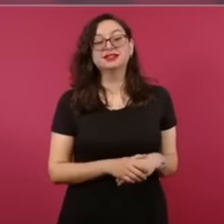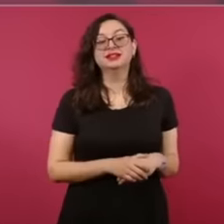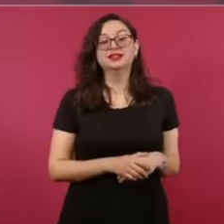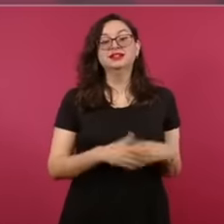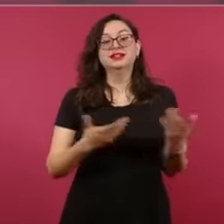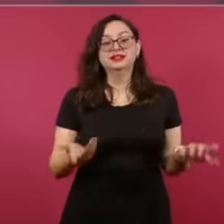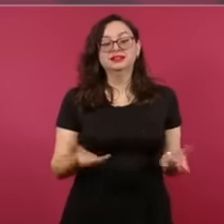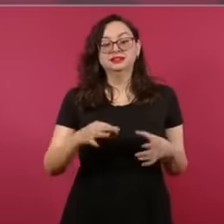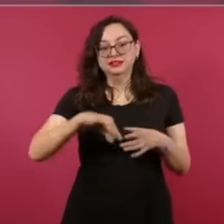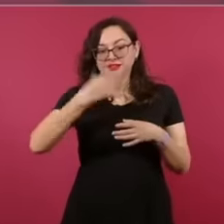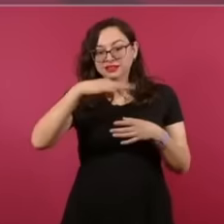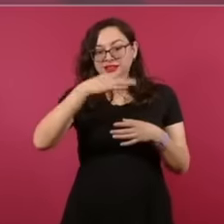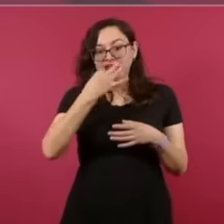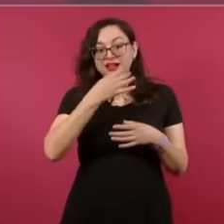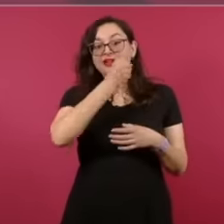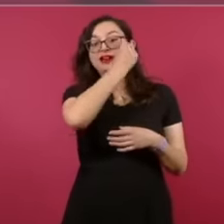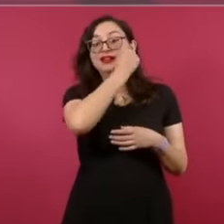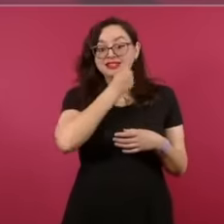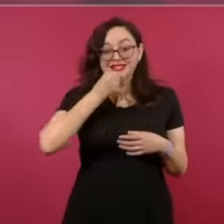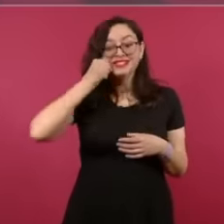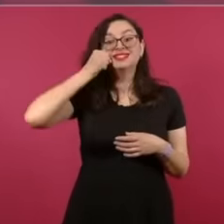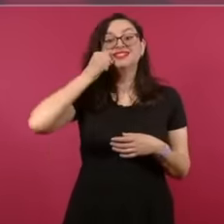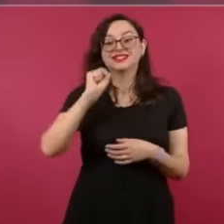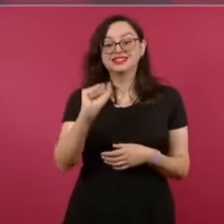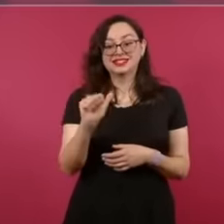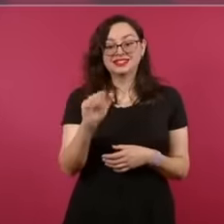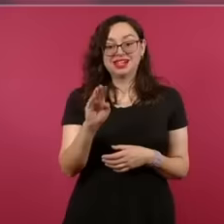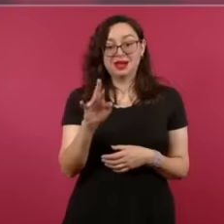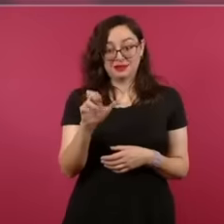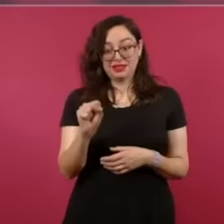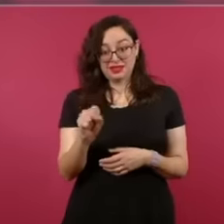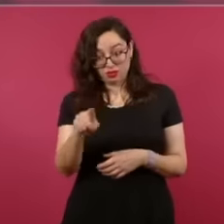¿Hay Sabritas allá en Colombia? Sí. ¿Sí hay?